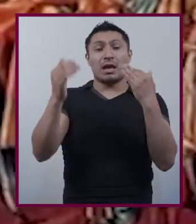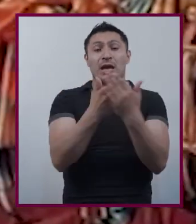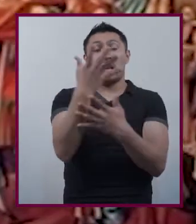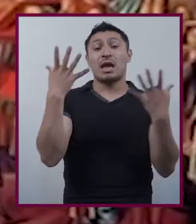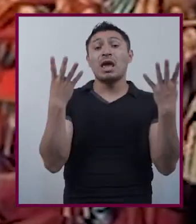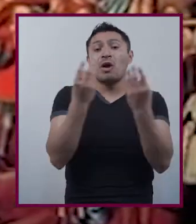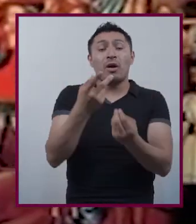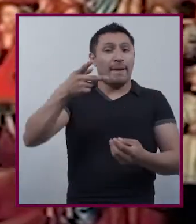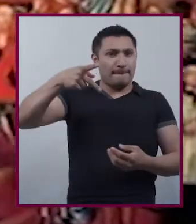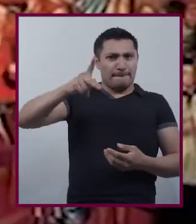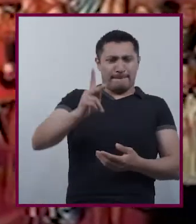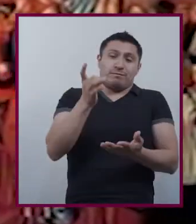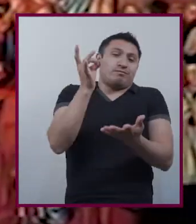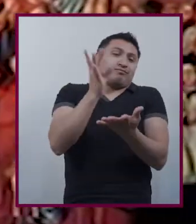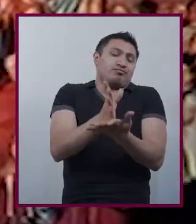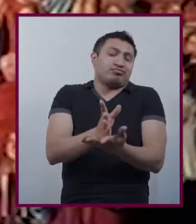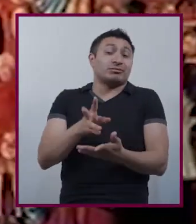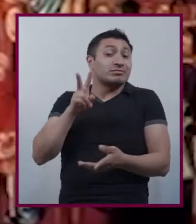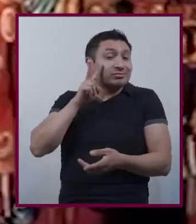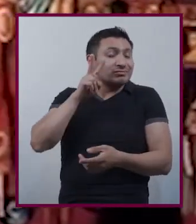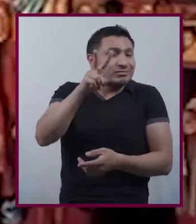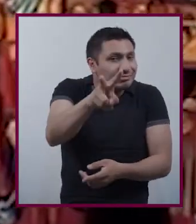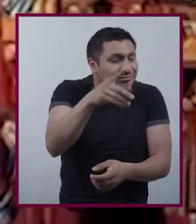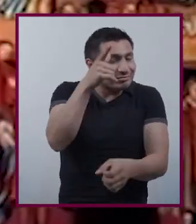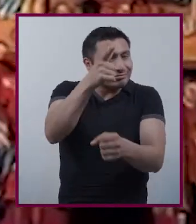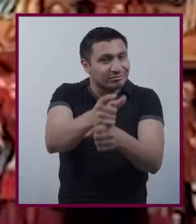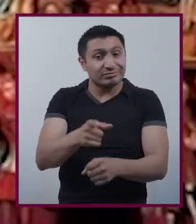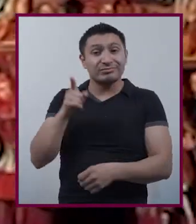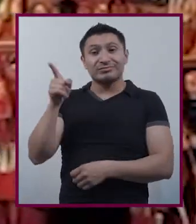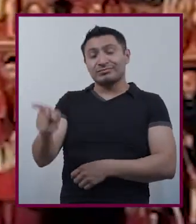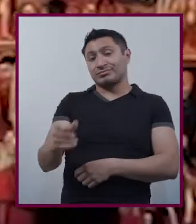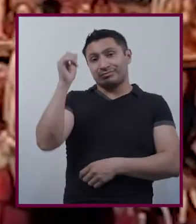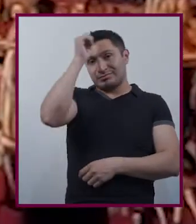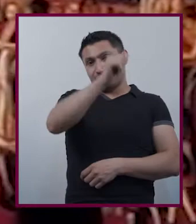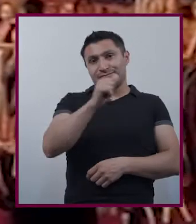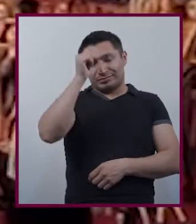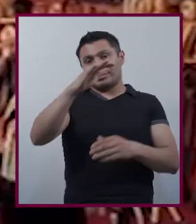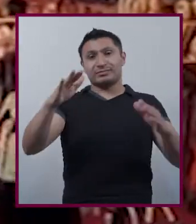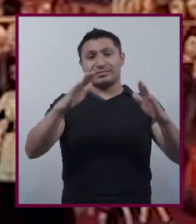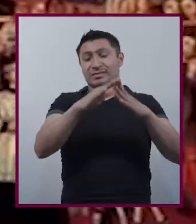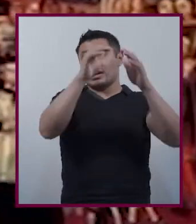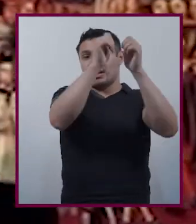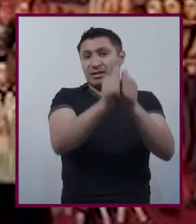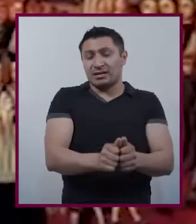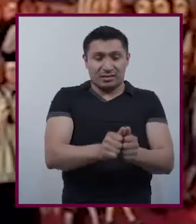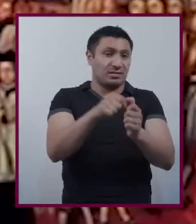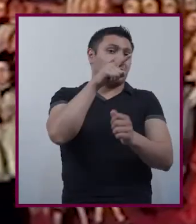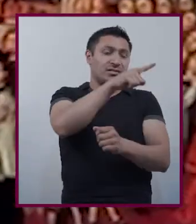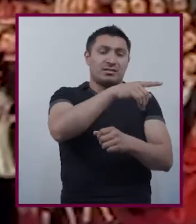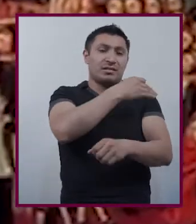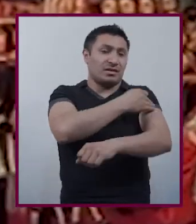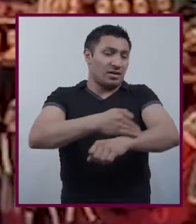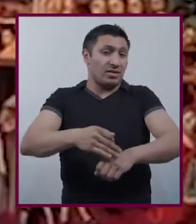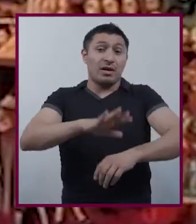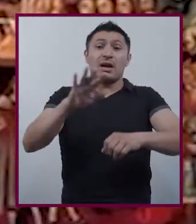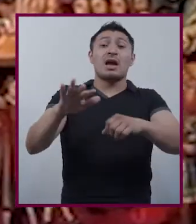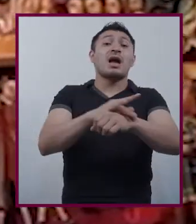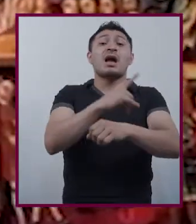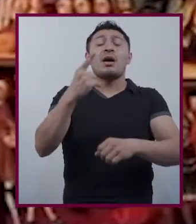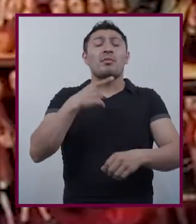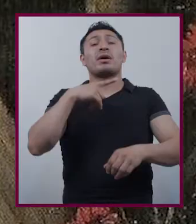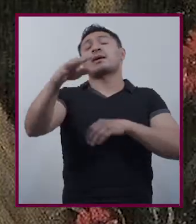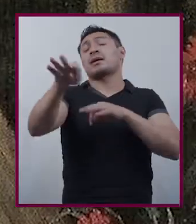juntos, pero lo único que se comprobó fue que el sacerdote había permanecido en casa de los Villamil porque